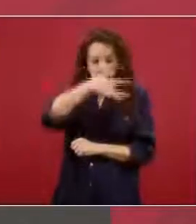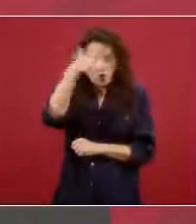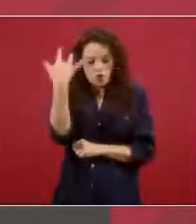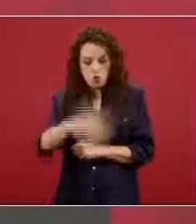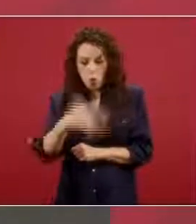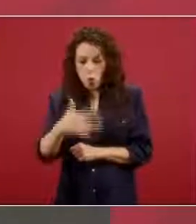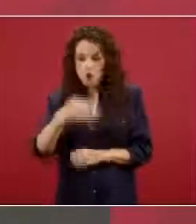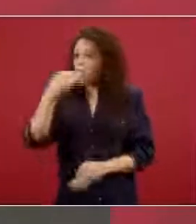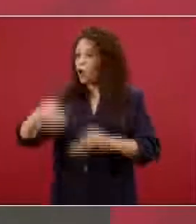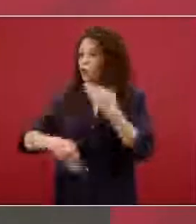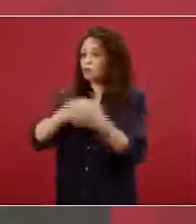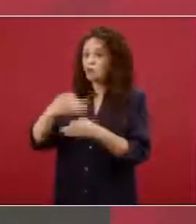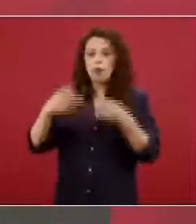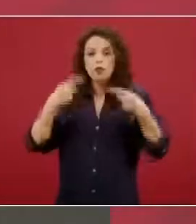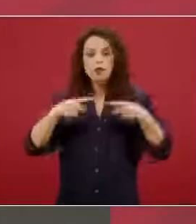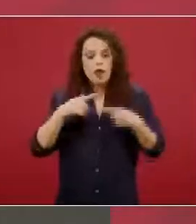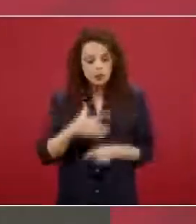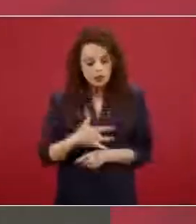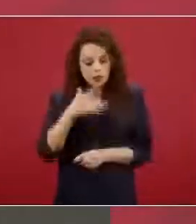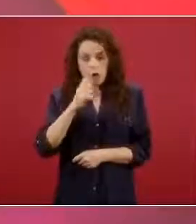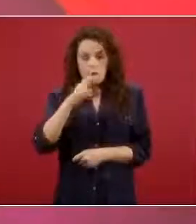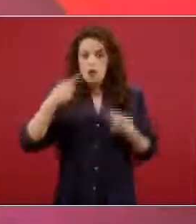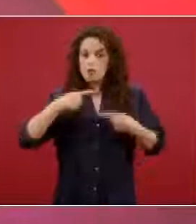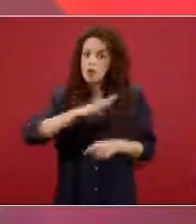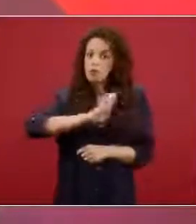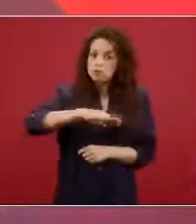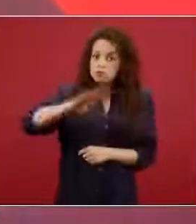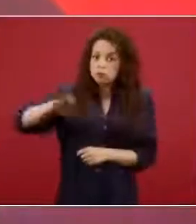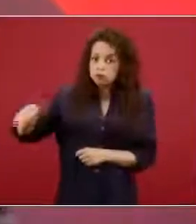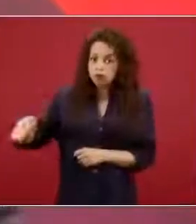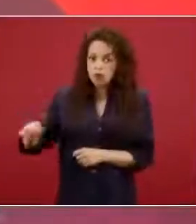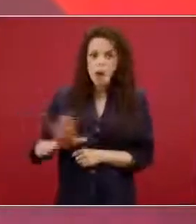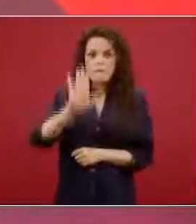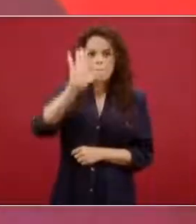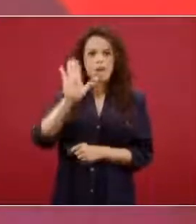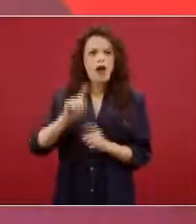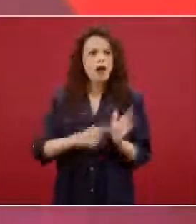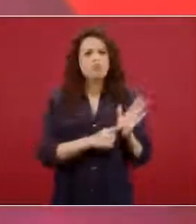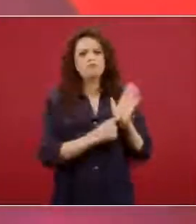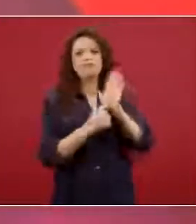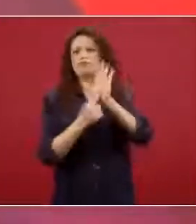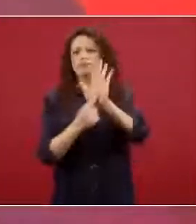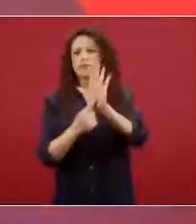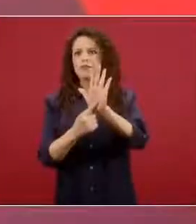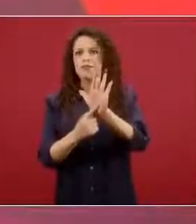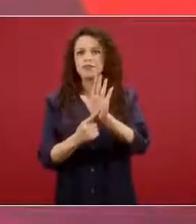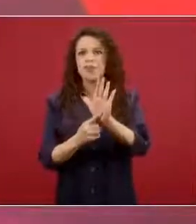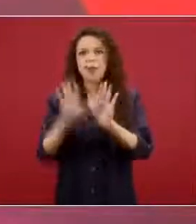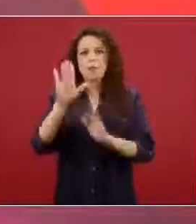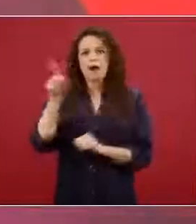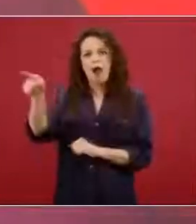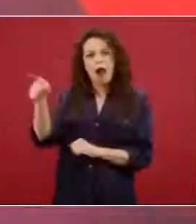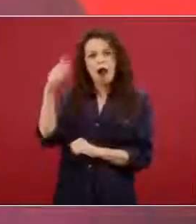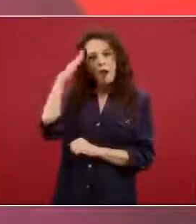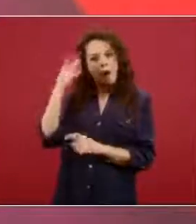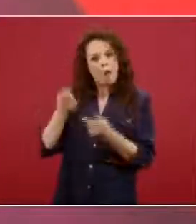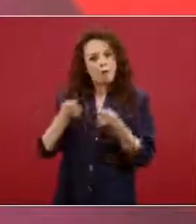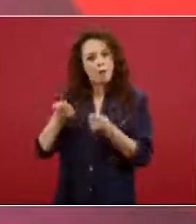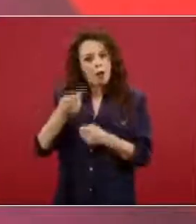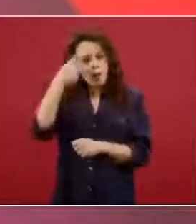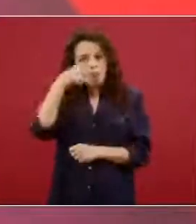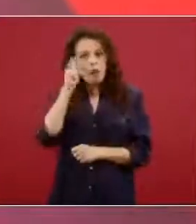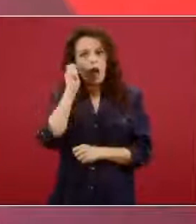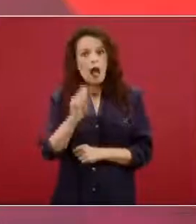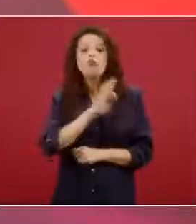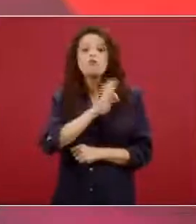todas y todos nos produce la muerte de las personas, como bandera para adueñarse de ese dolor y convertirlo en